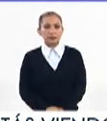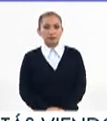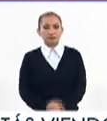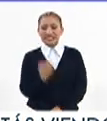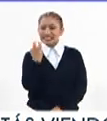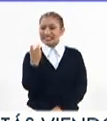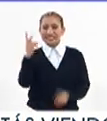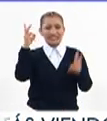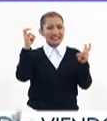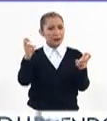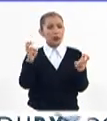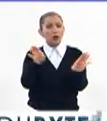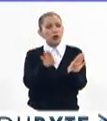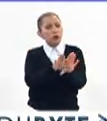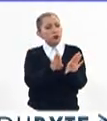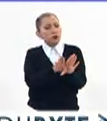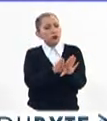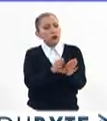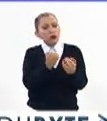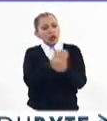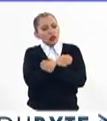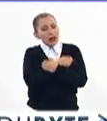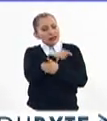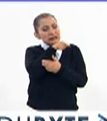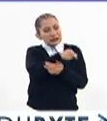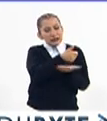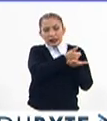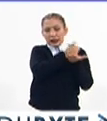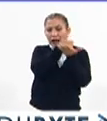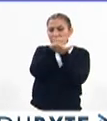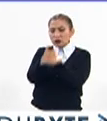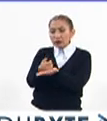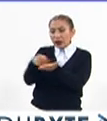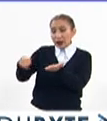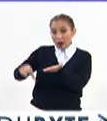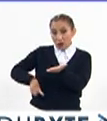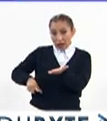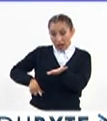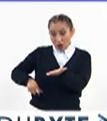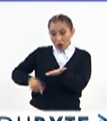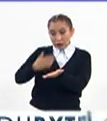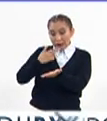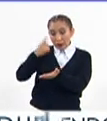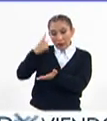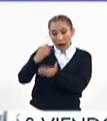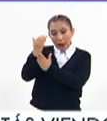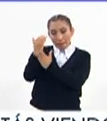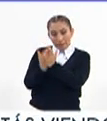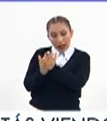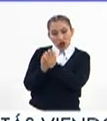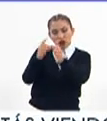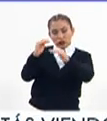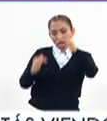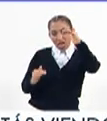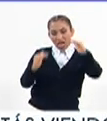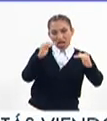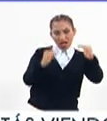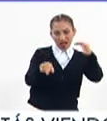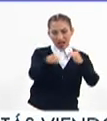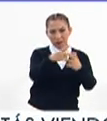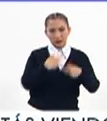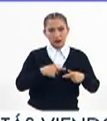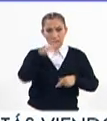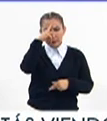Es un tema cómo la educación va a ser el vehículo del Estado mexicano para disminuir las diferencias entre